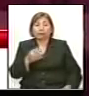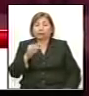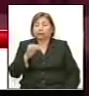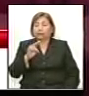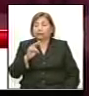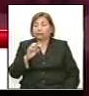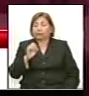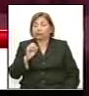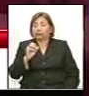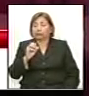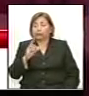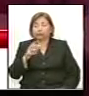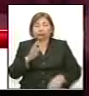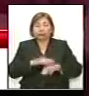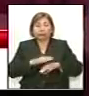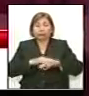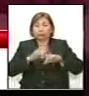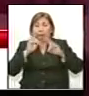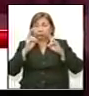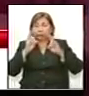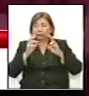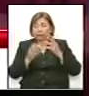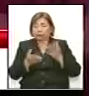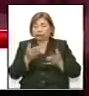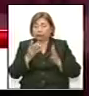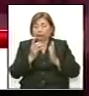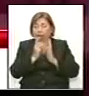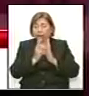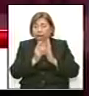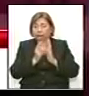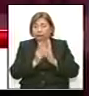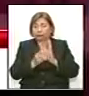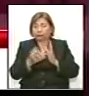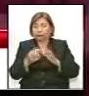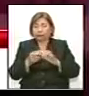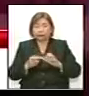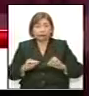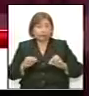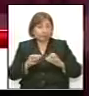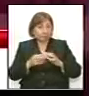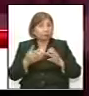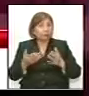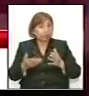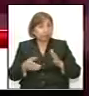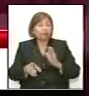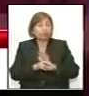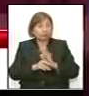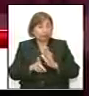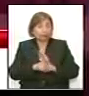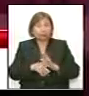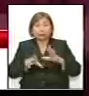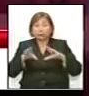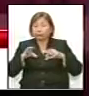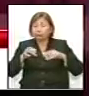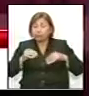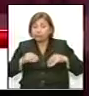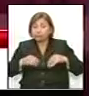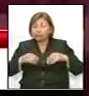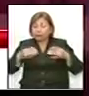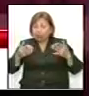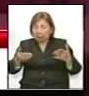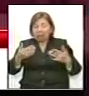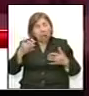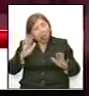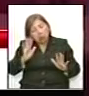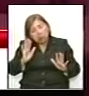poner en alerta en el tema. Al parecer hay un dictamen ya en el Pleno, no sé, es de un proyecto de ley que aprobamos, que debería entrar al Pleno. En todo